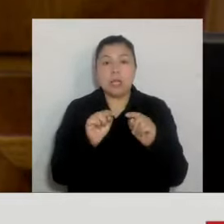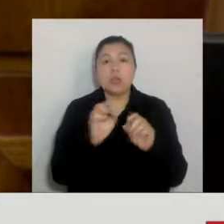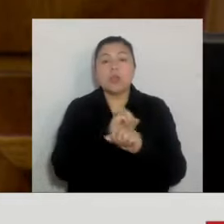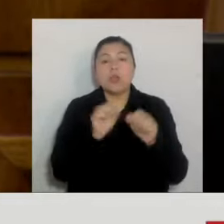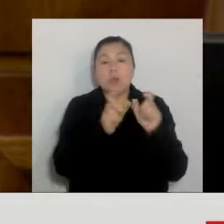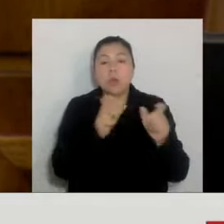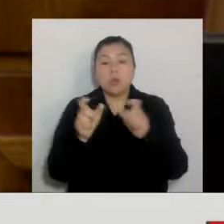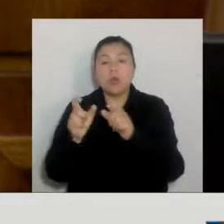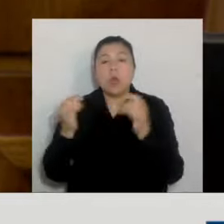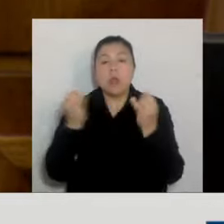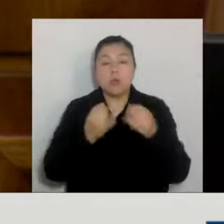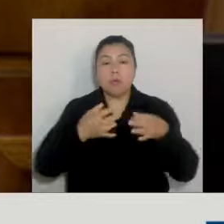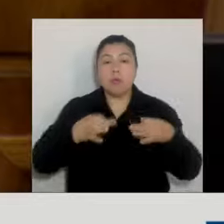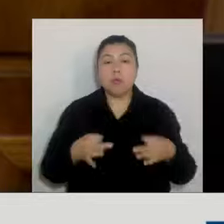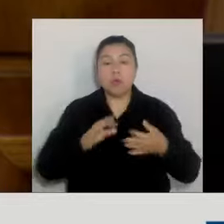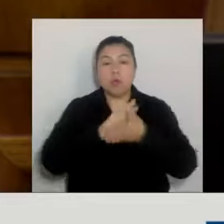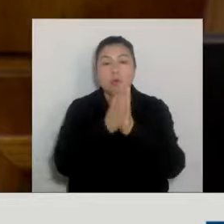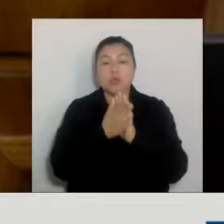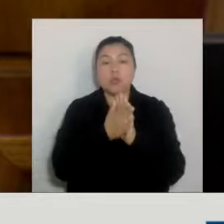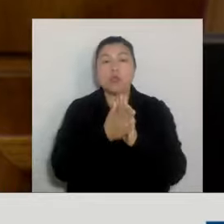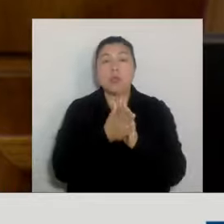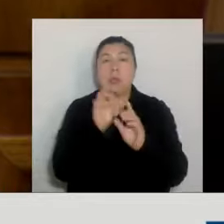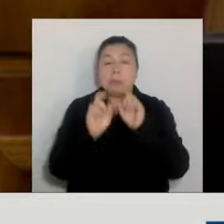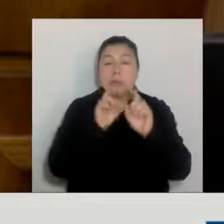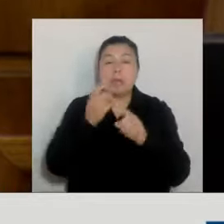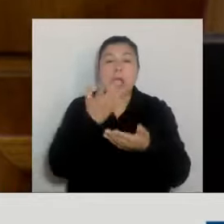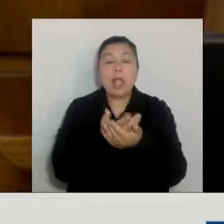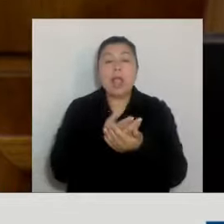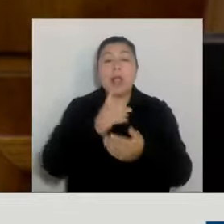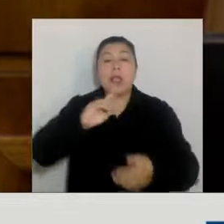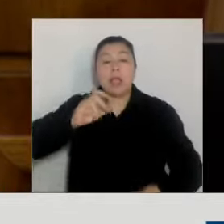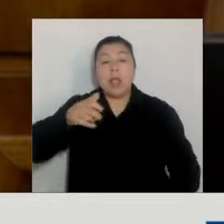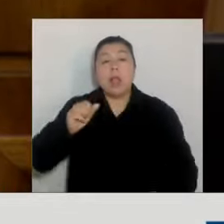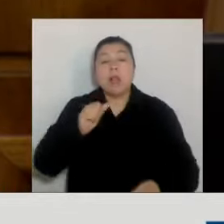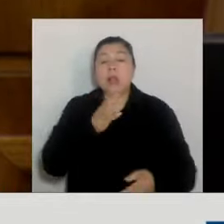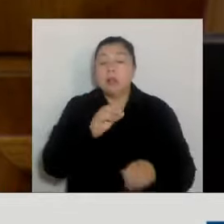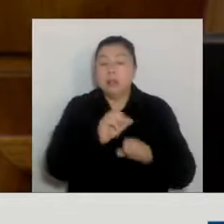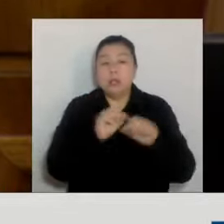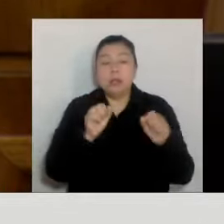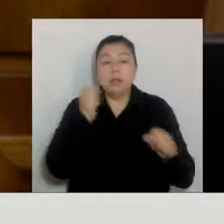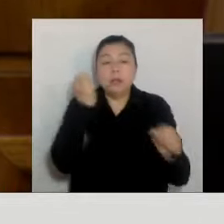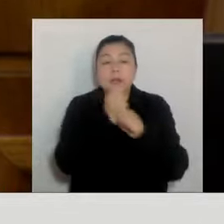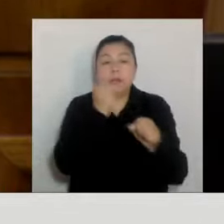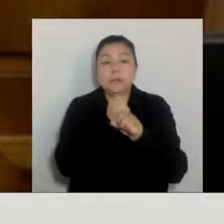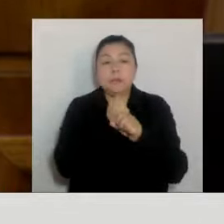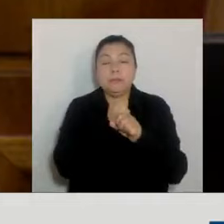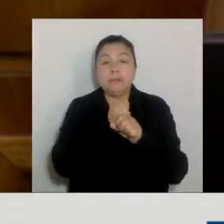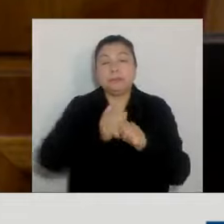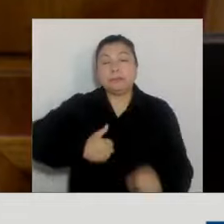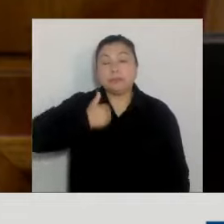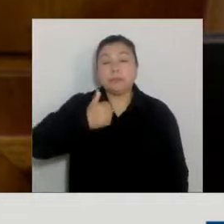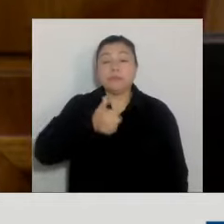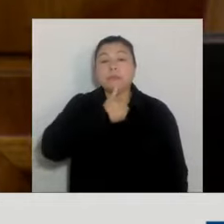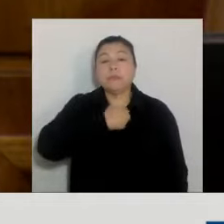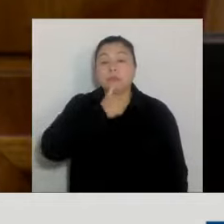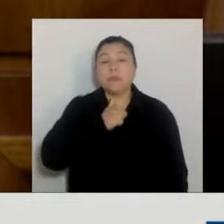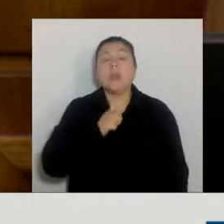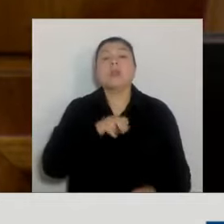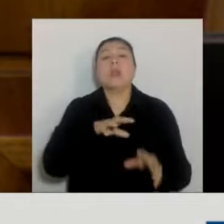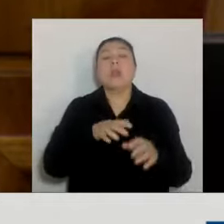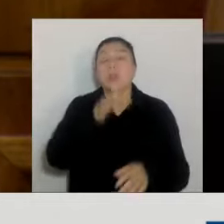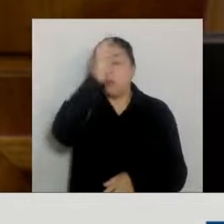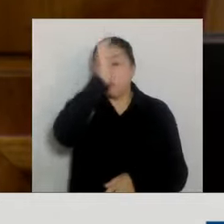de forma adecuada con todos los perjuicios Que eso genera cuando la dg no tiene la capacidad de cumplir su trabajo no por falta de voluntad sino por falta de recursos muchas